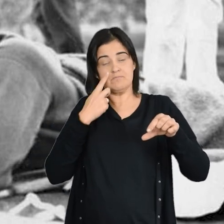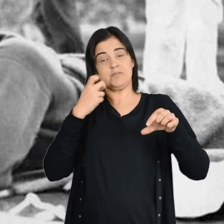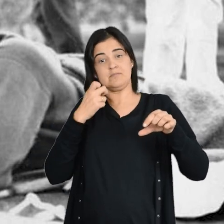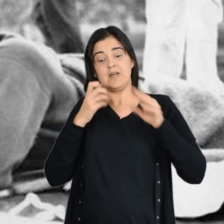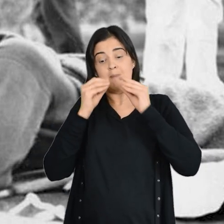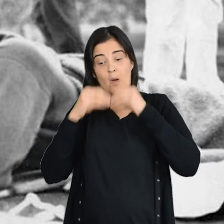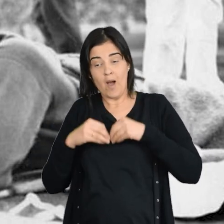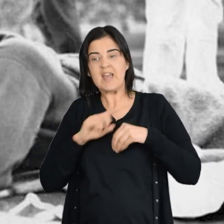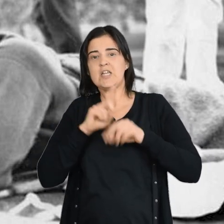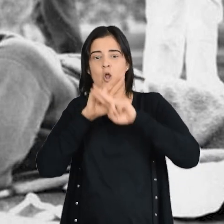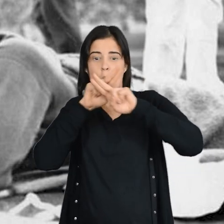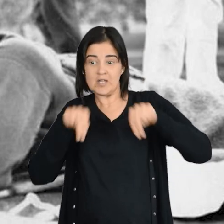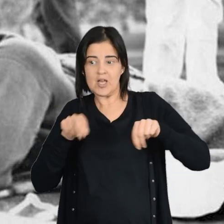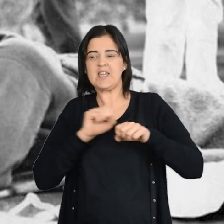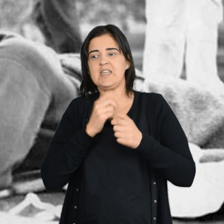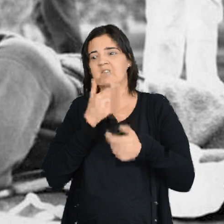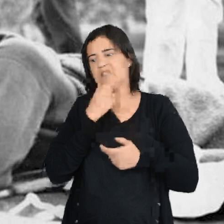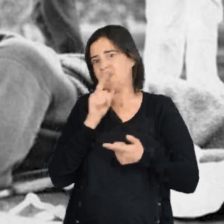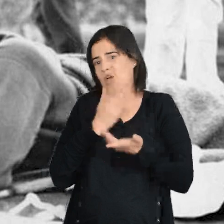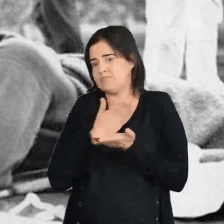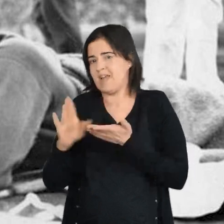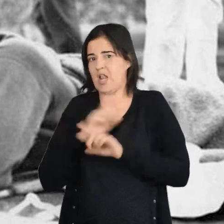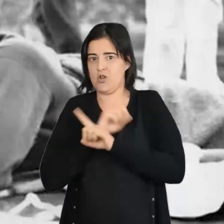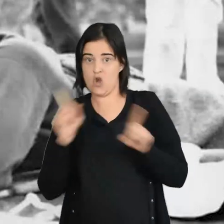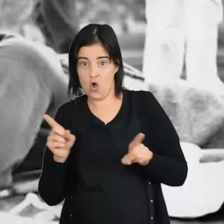otro salto nulo y a posterior descalificación